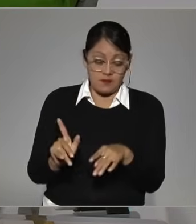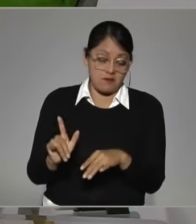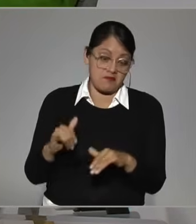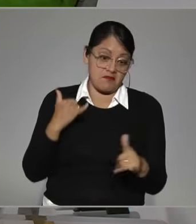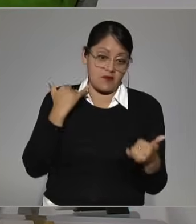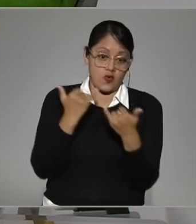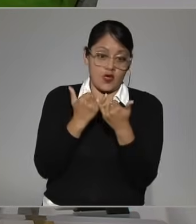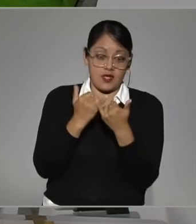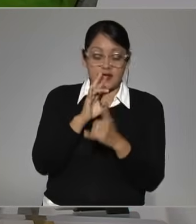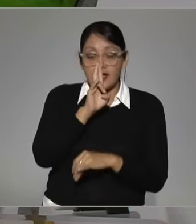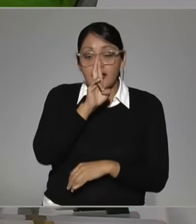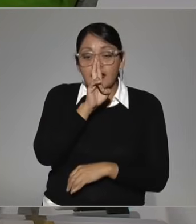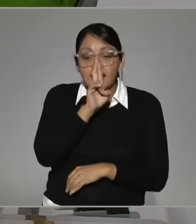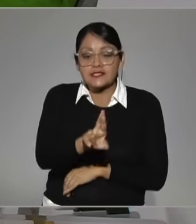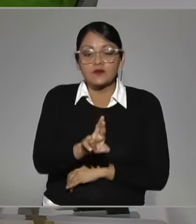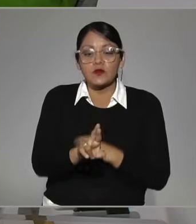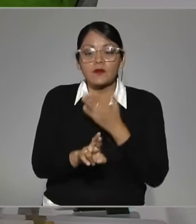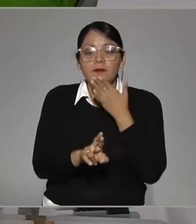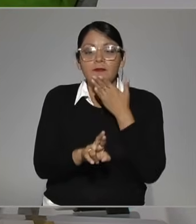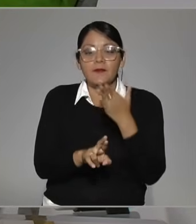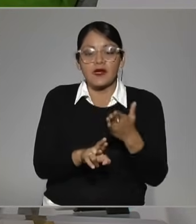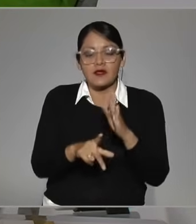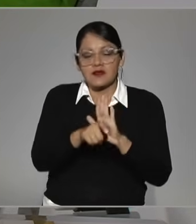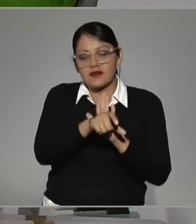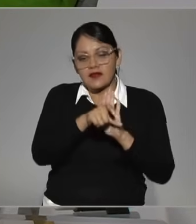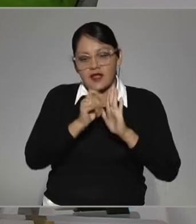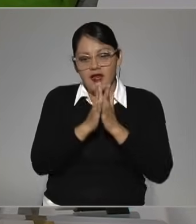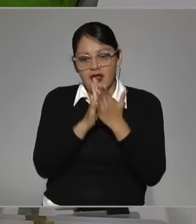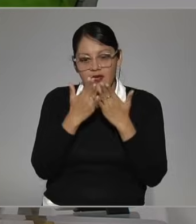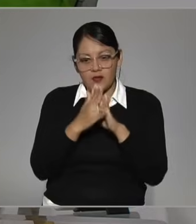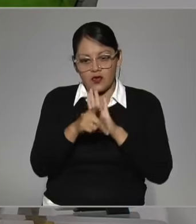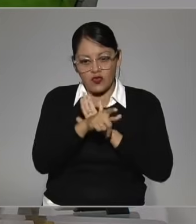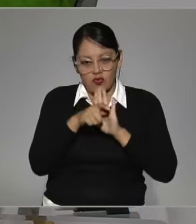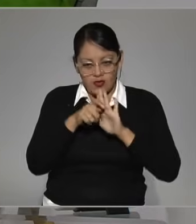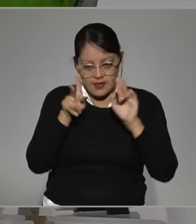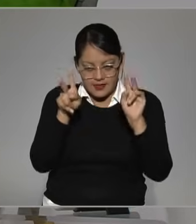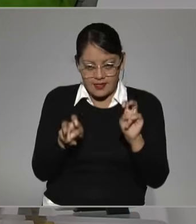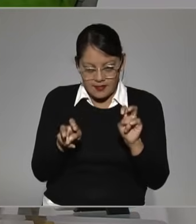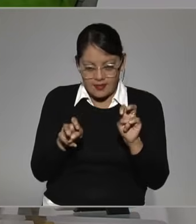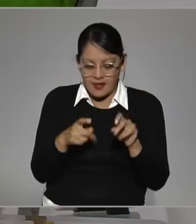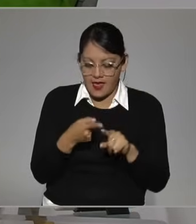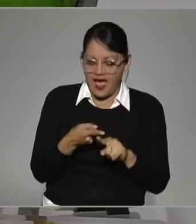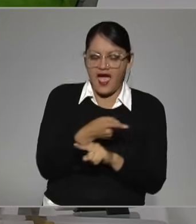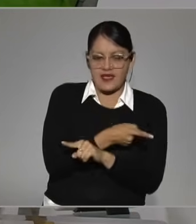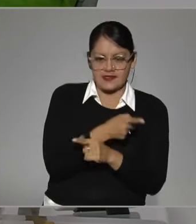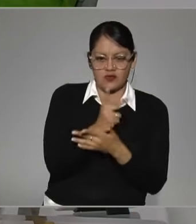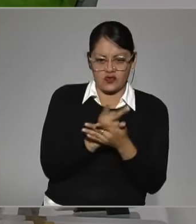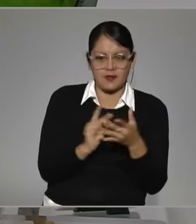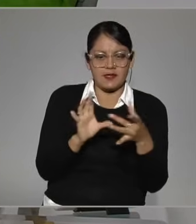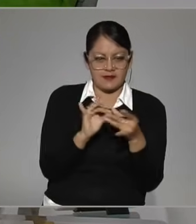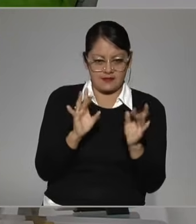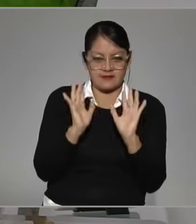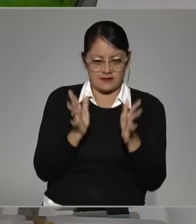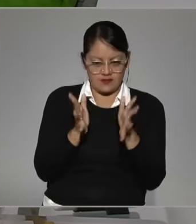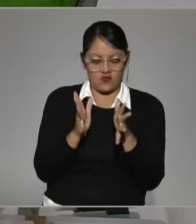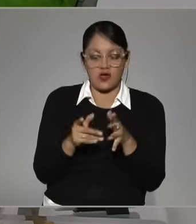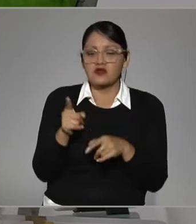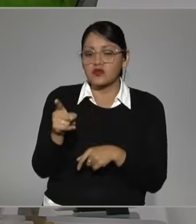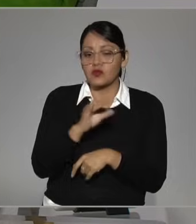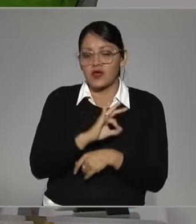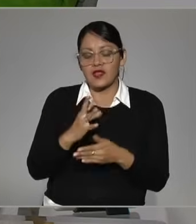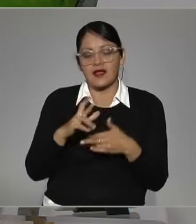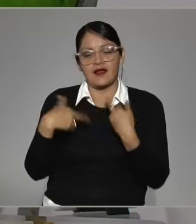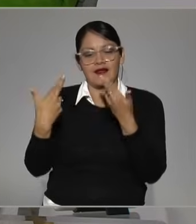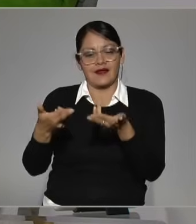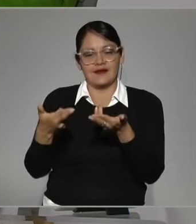contesten correctamente cuál fue el título del libro que se mencionó durante el programa, se van a poder llevar este libro